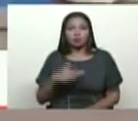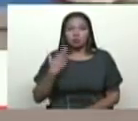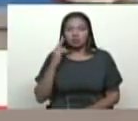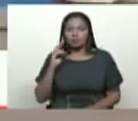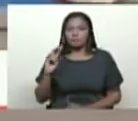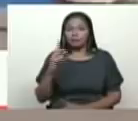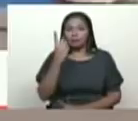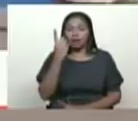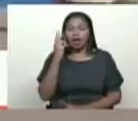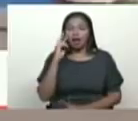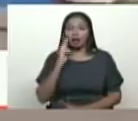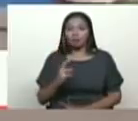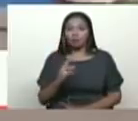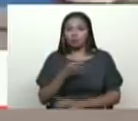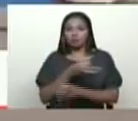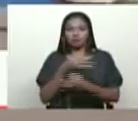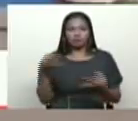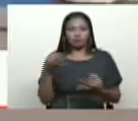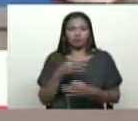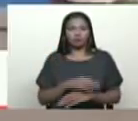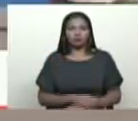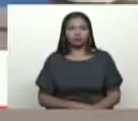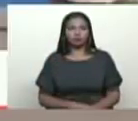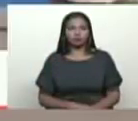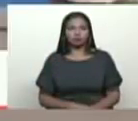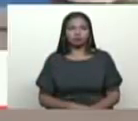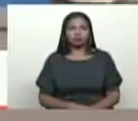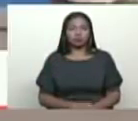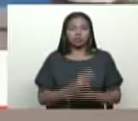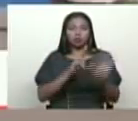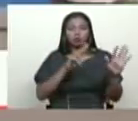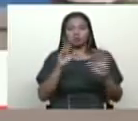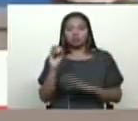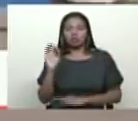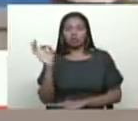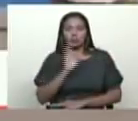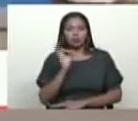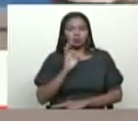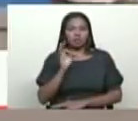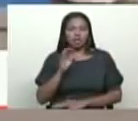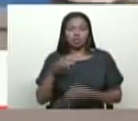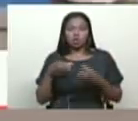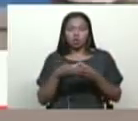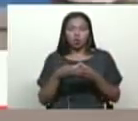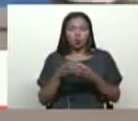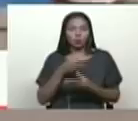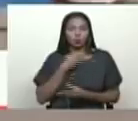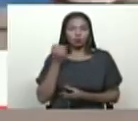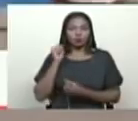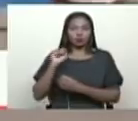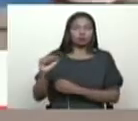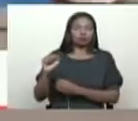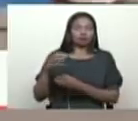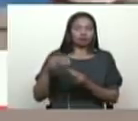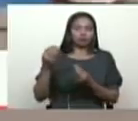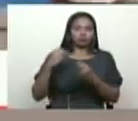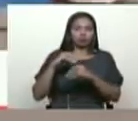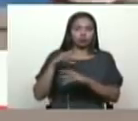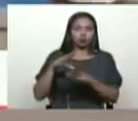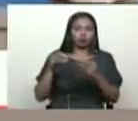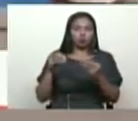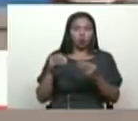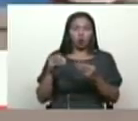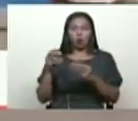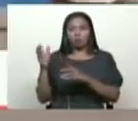primera respuesta perfecta. El 80% de la sociedad venezolana rechaza, de acuerdo a todas las encuestas,